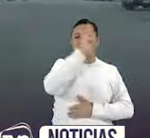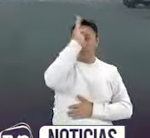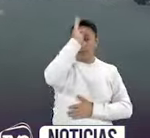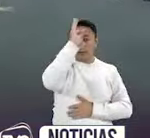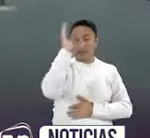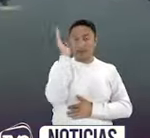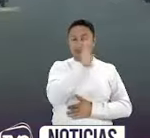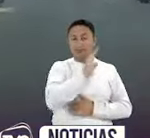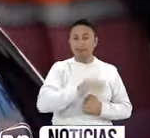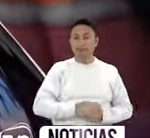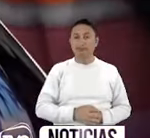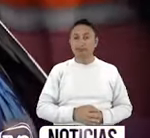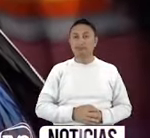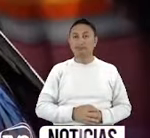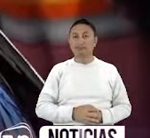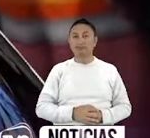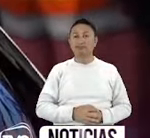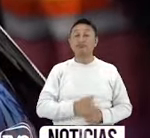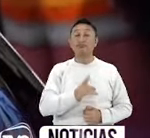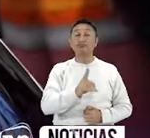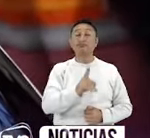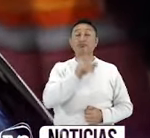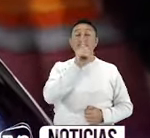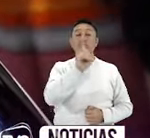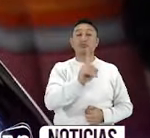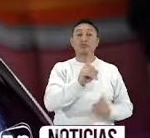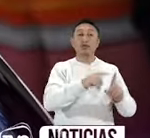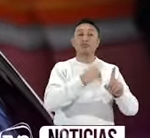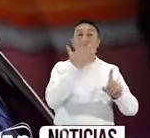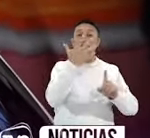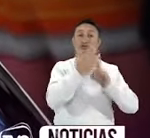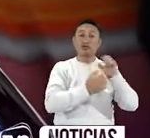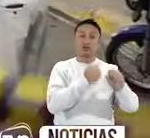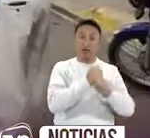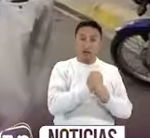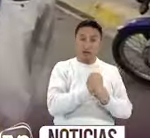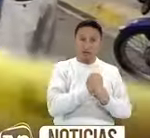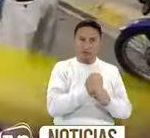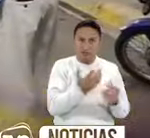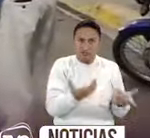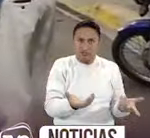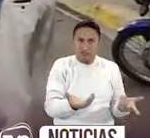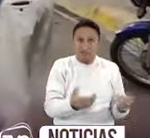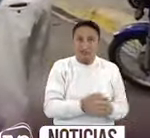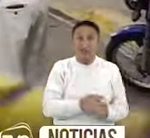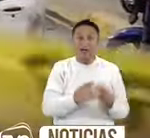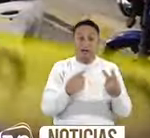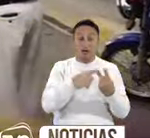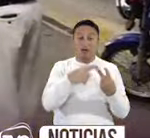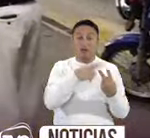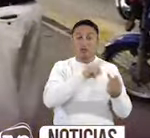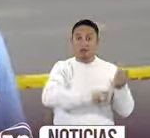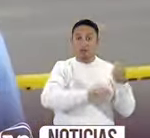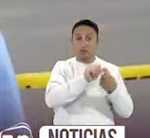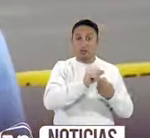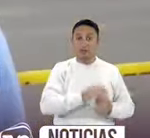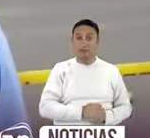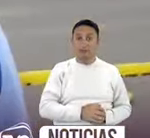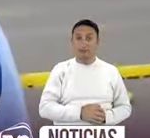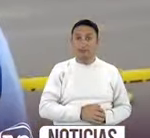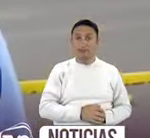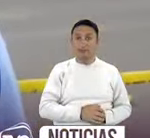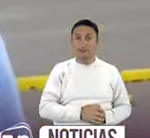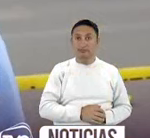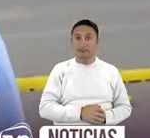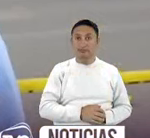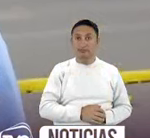asistencial. Una de las lesionadas tenía 5 años de edad y es hija de los fallecidos. El estado menor sé que es grave, está en una